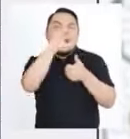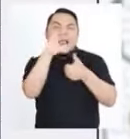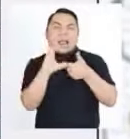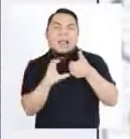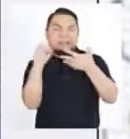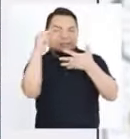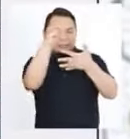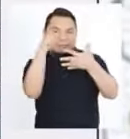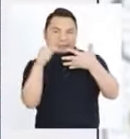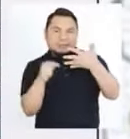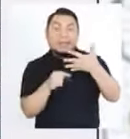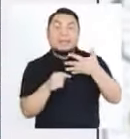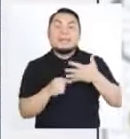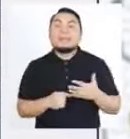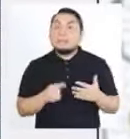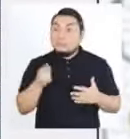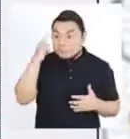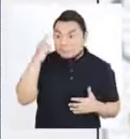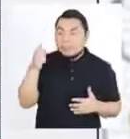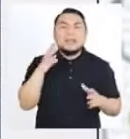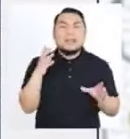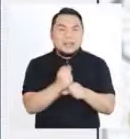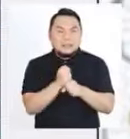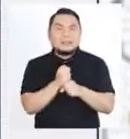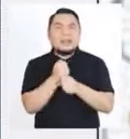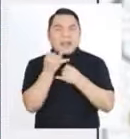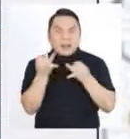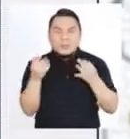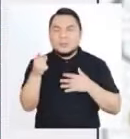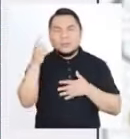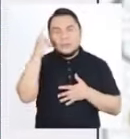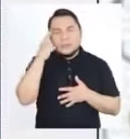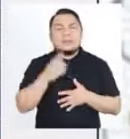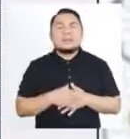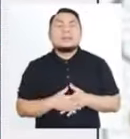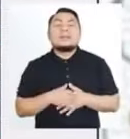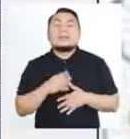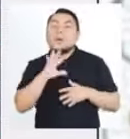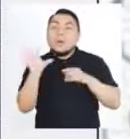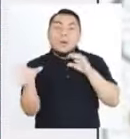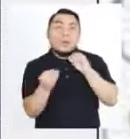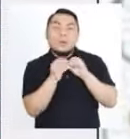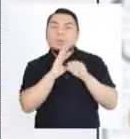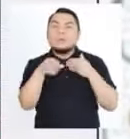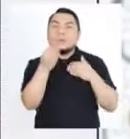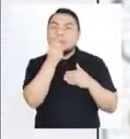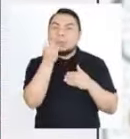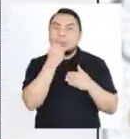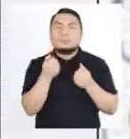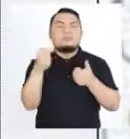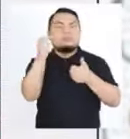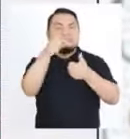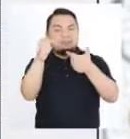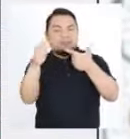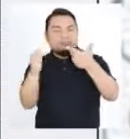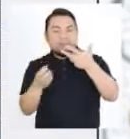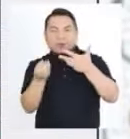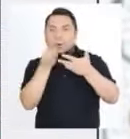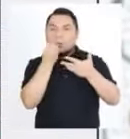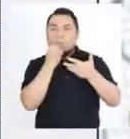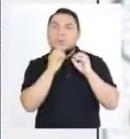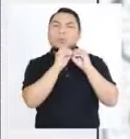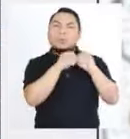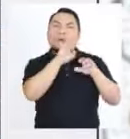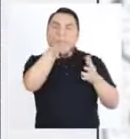nutrientes. ¿Qué les parece? Creo que podríamos resumirlo de alguna manera. ¿Y si reunimos todos los nutrientes en un